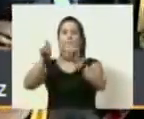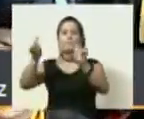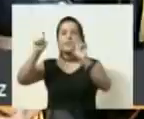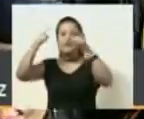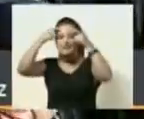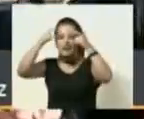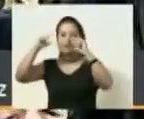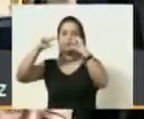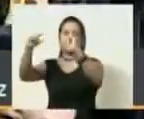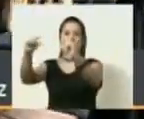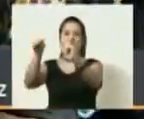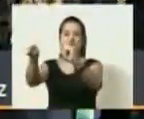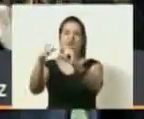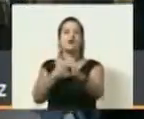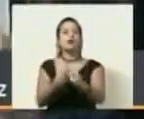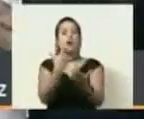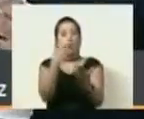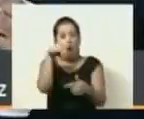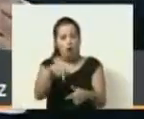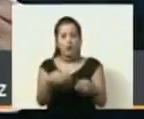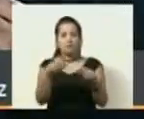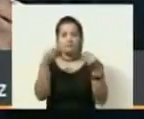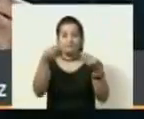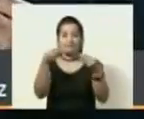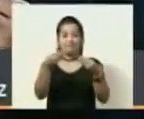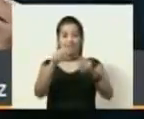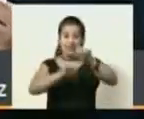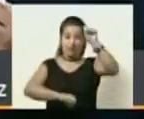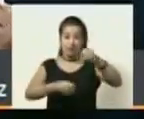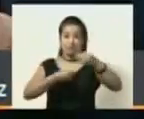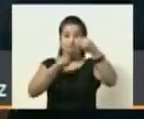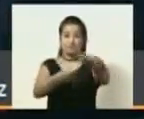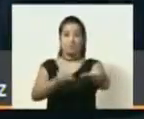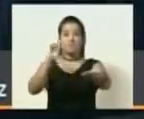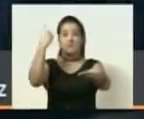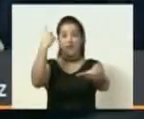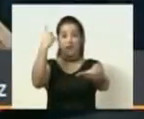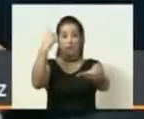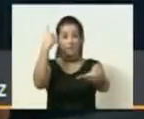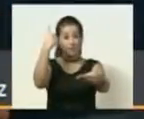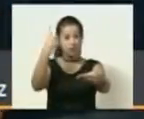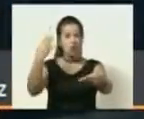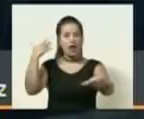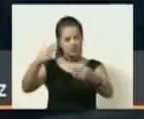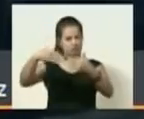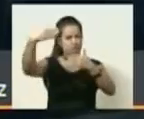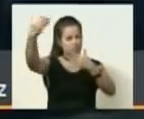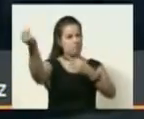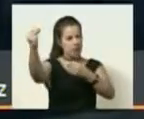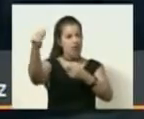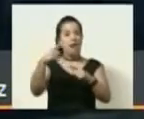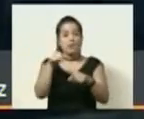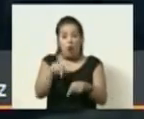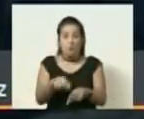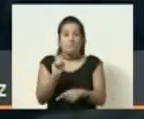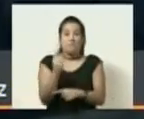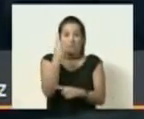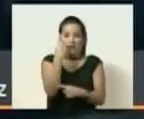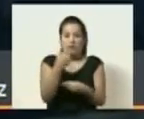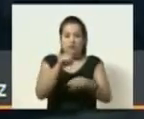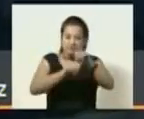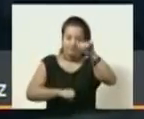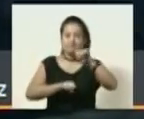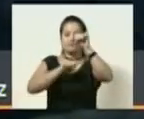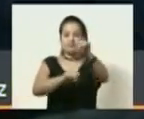Frías. Hago la entrega del primer título de la universidad, de miles de títulos que entregaremos en los años